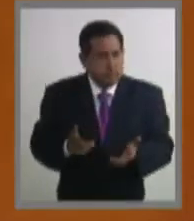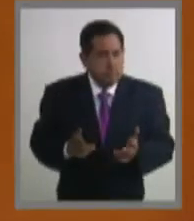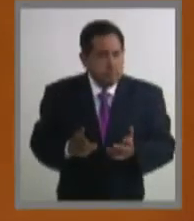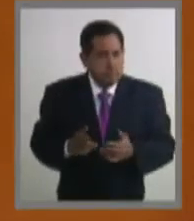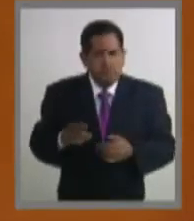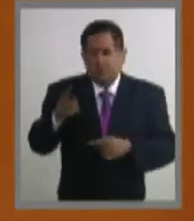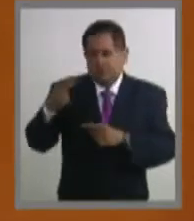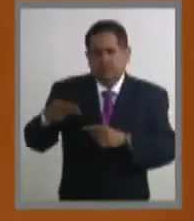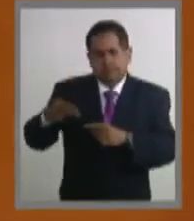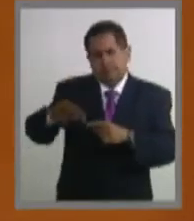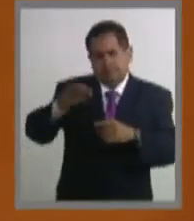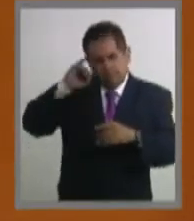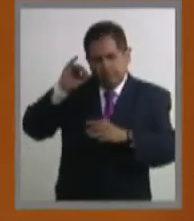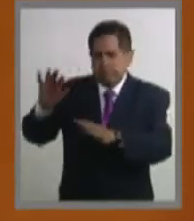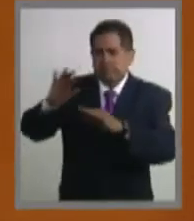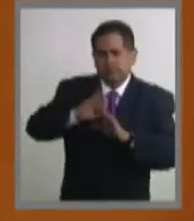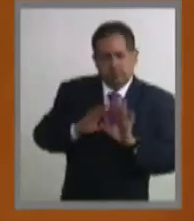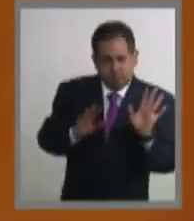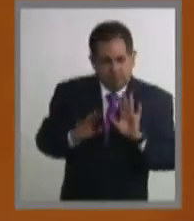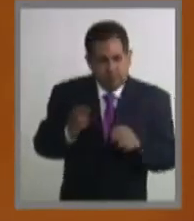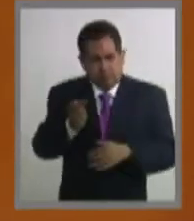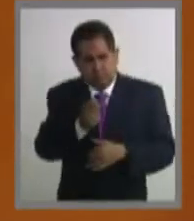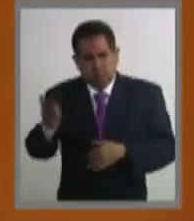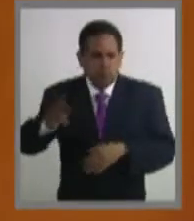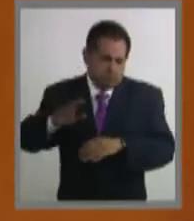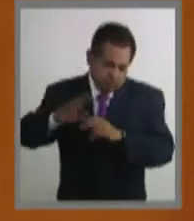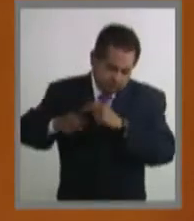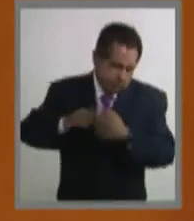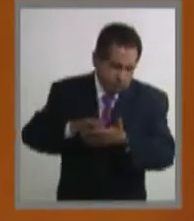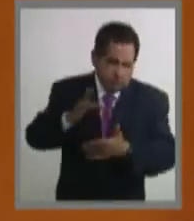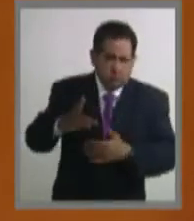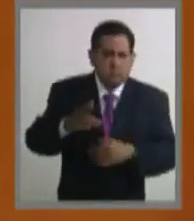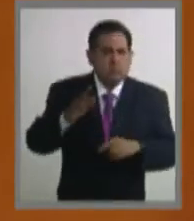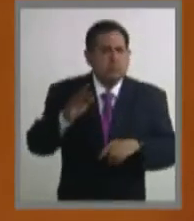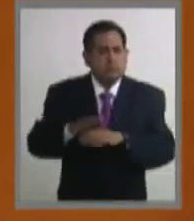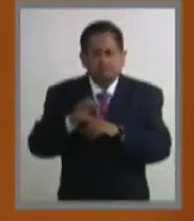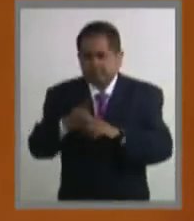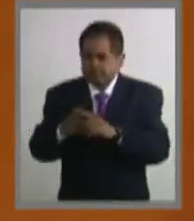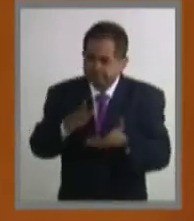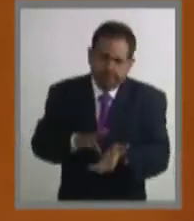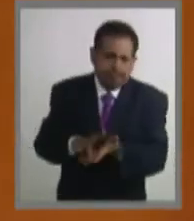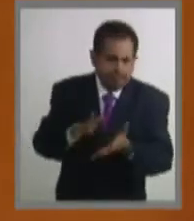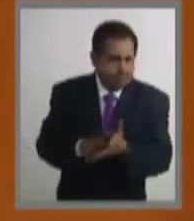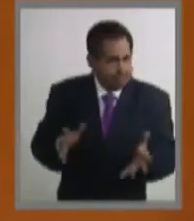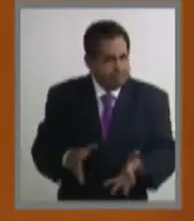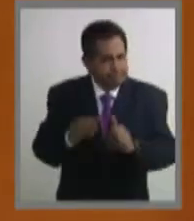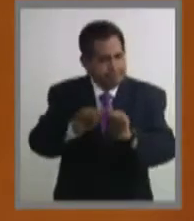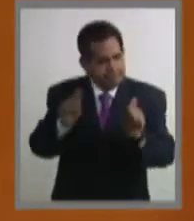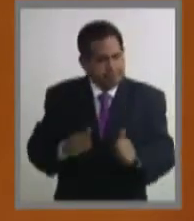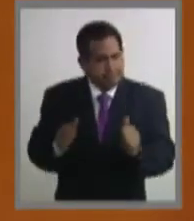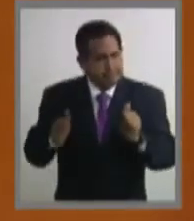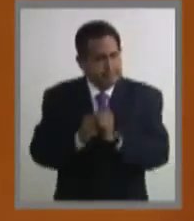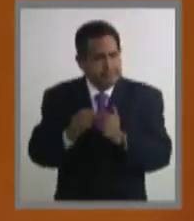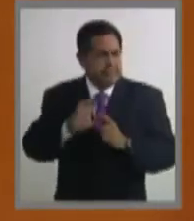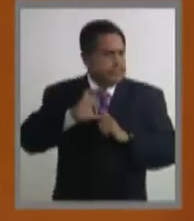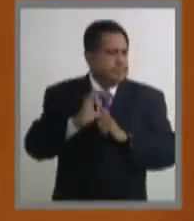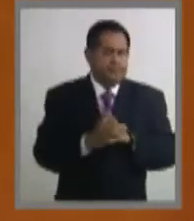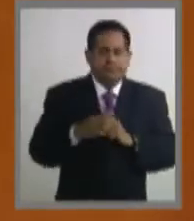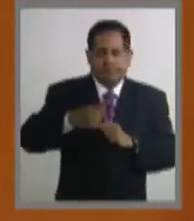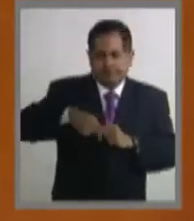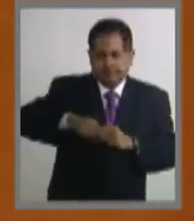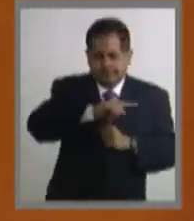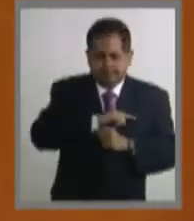nombre de los indígenas porque seguramente ellos estarán agradecidos, por impulsar la actividad artesanal a través de la Comisión